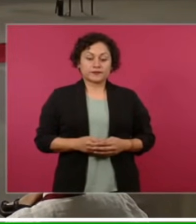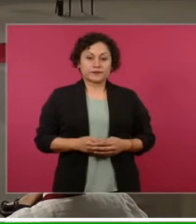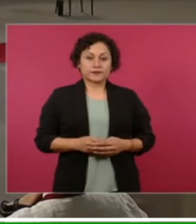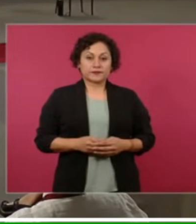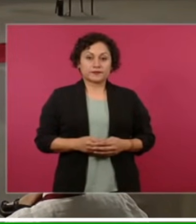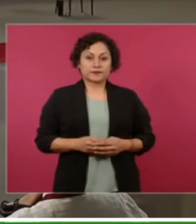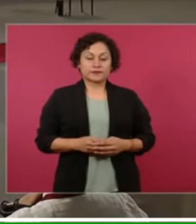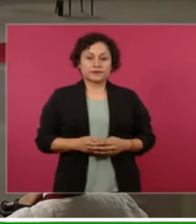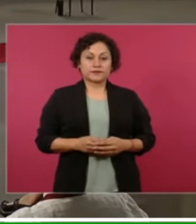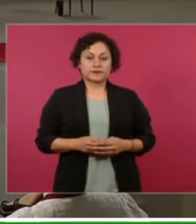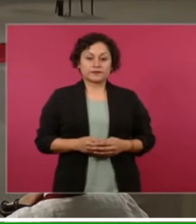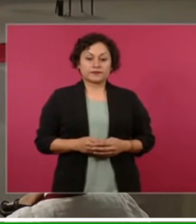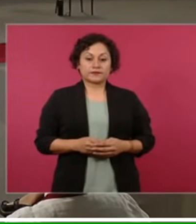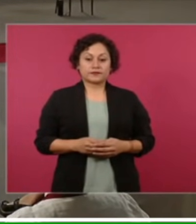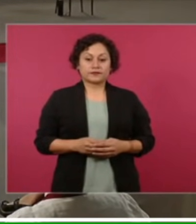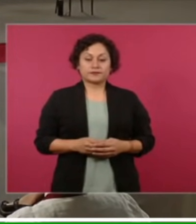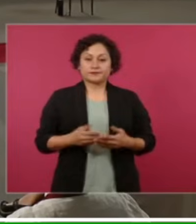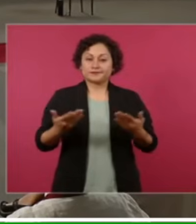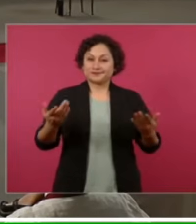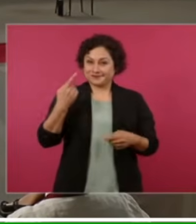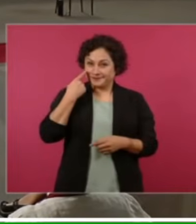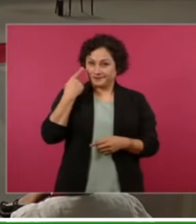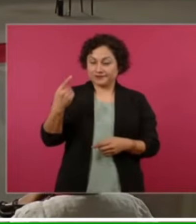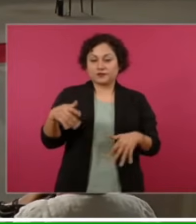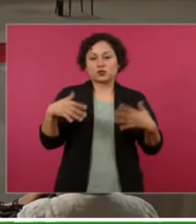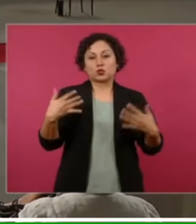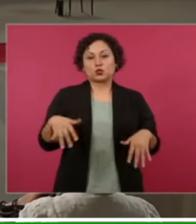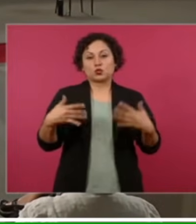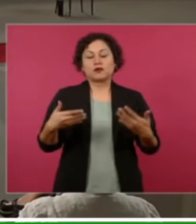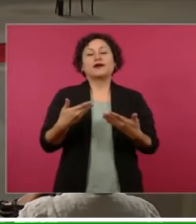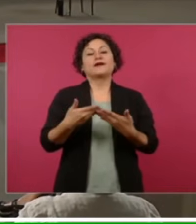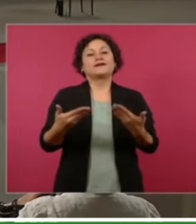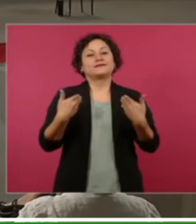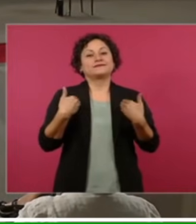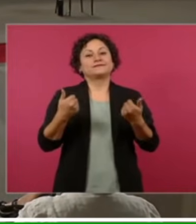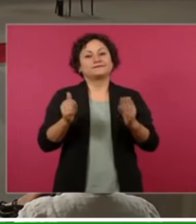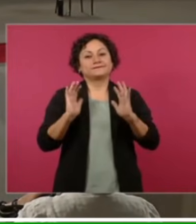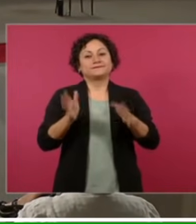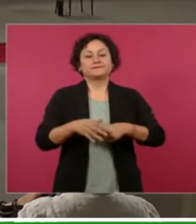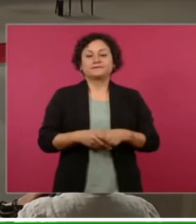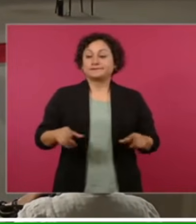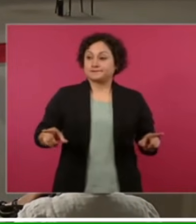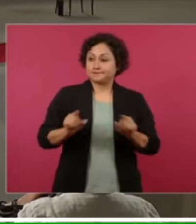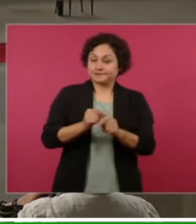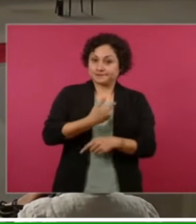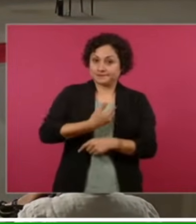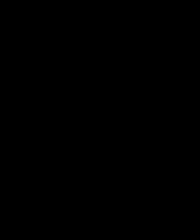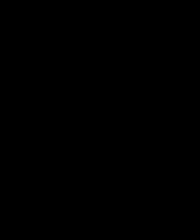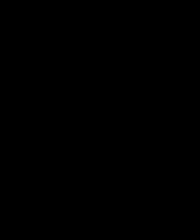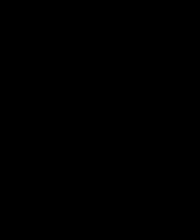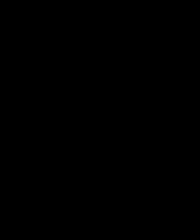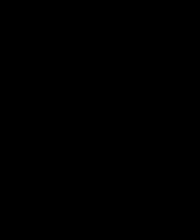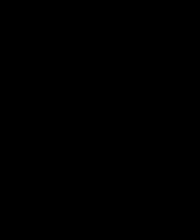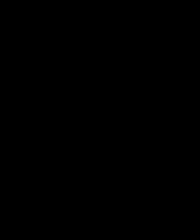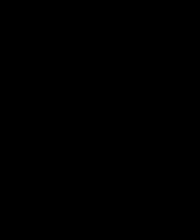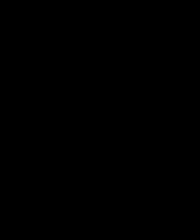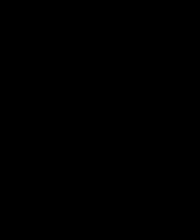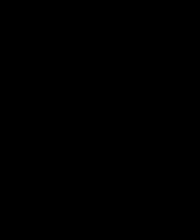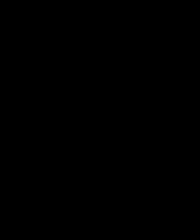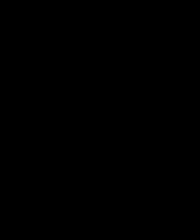Fundador del periódico Reforma. Imagínense. Todo tiene sentido. Bueno, es cuanto, señor presidente. Muchas gracias.